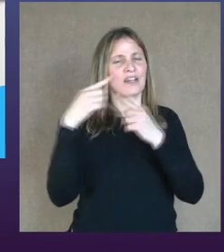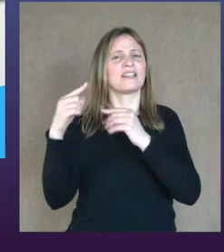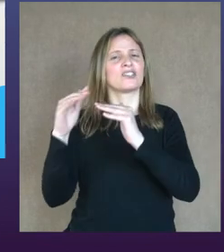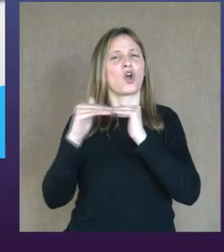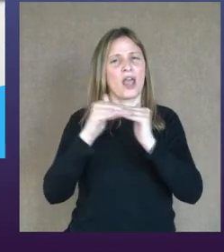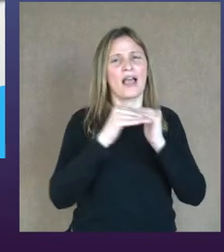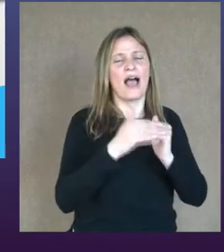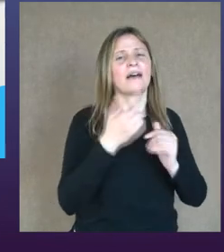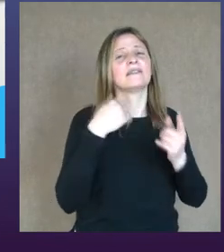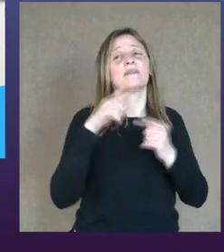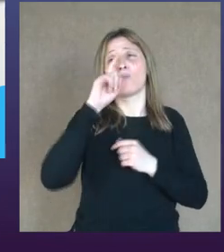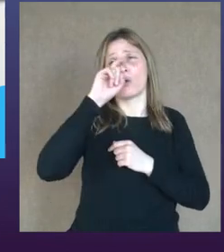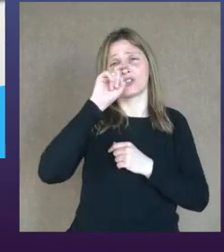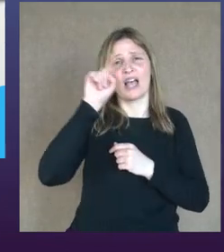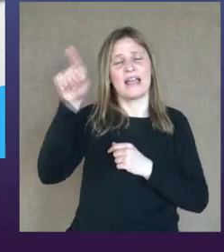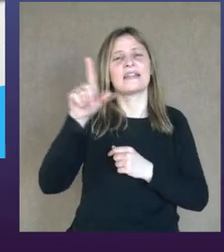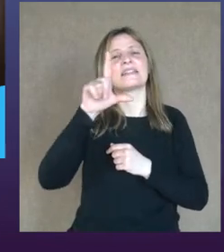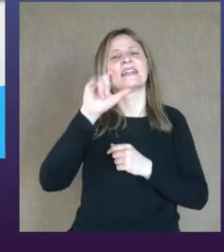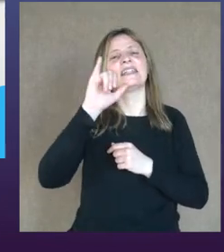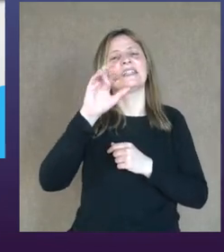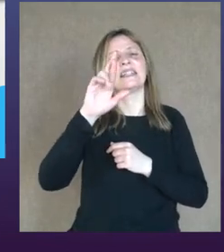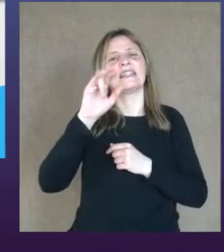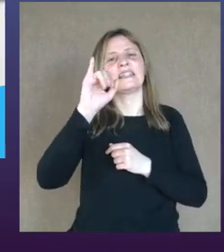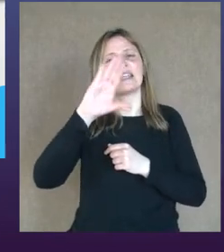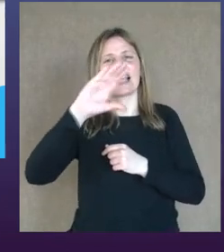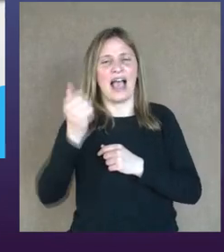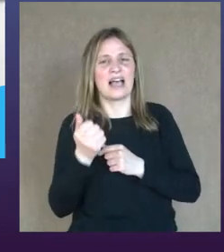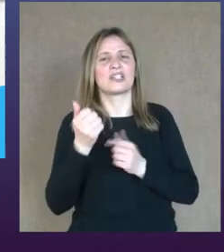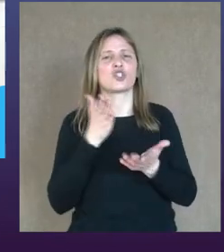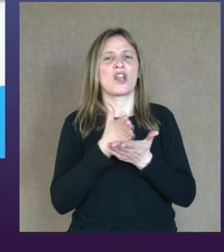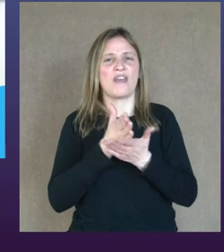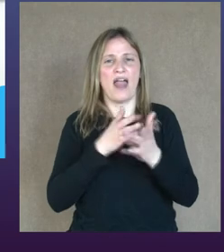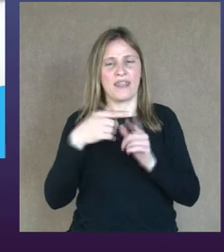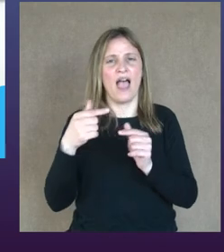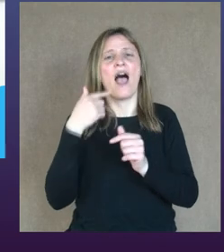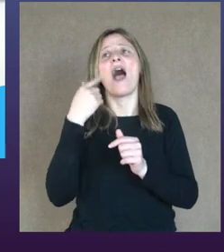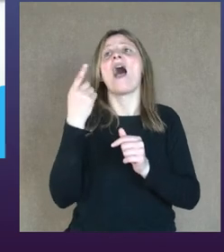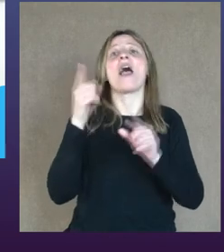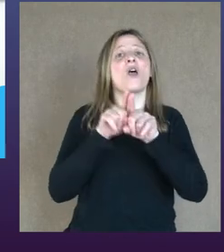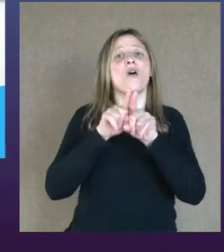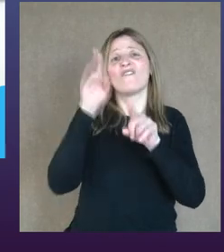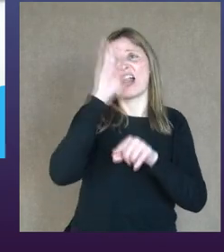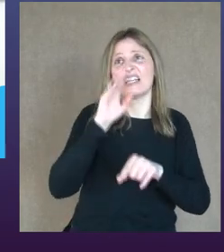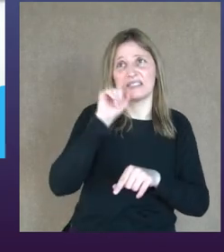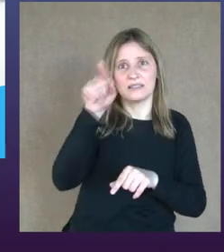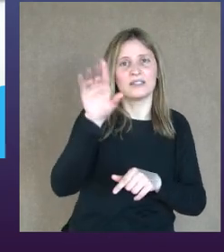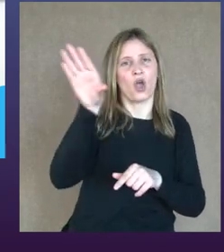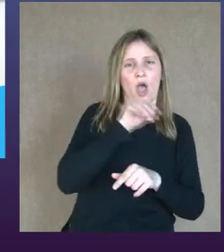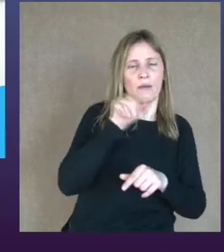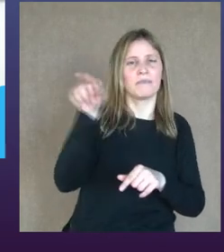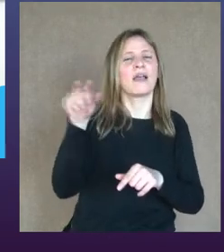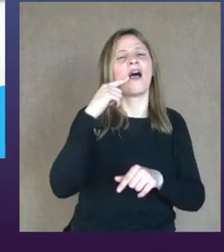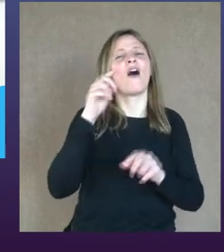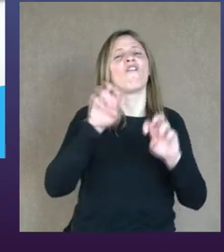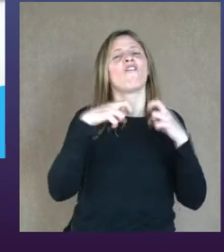colegas de Buenos Aires, que se llama Lírica Solidaria, que tomamos un poco de Brasil, que es una experiencia que surgió del